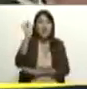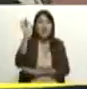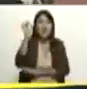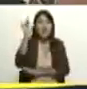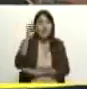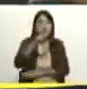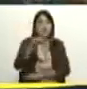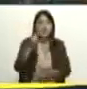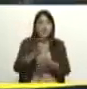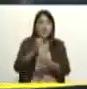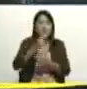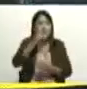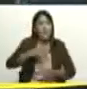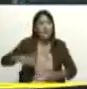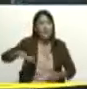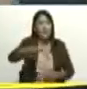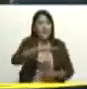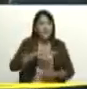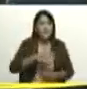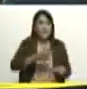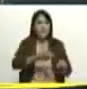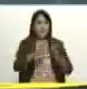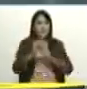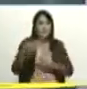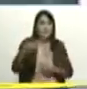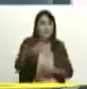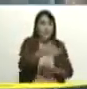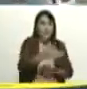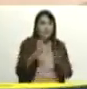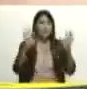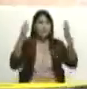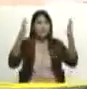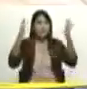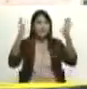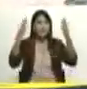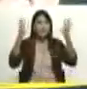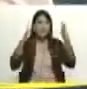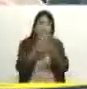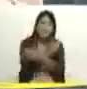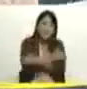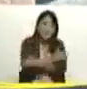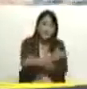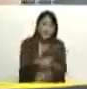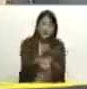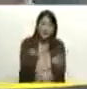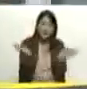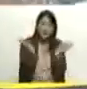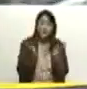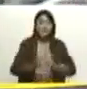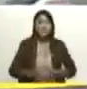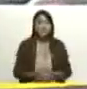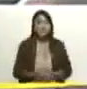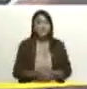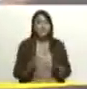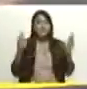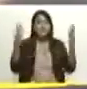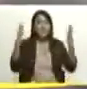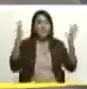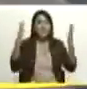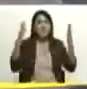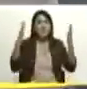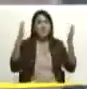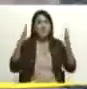fuerzas campesinas, de pescadores y pescadoras, pues. Mi abrazo a todos, compañeros, compañeras.